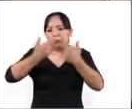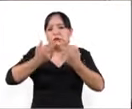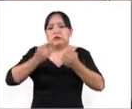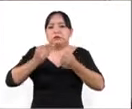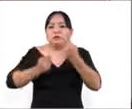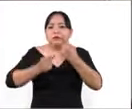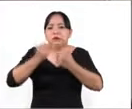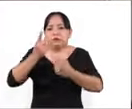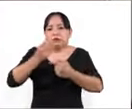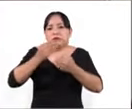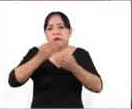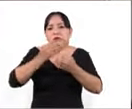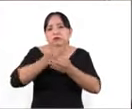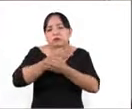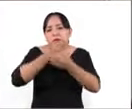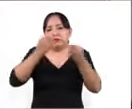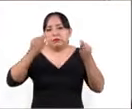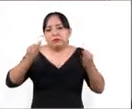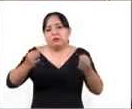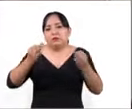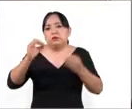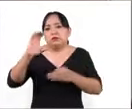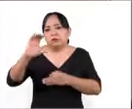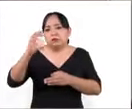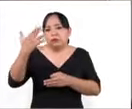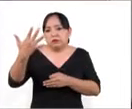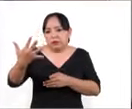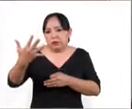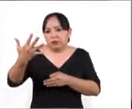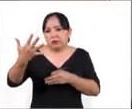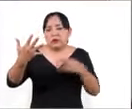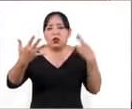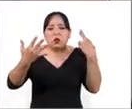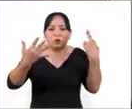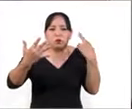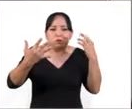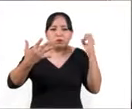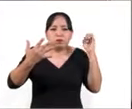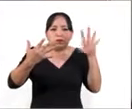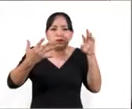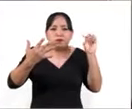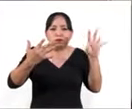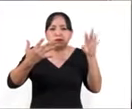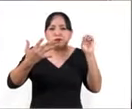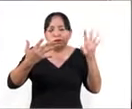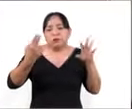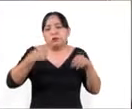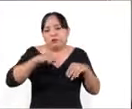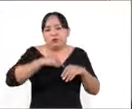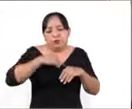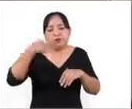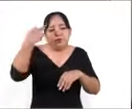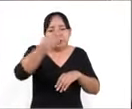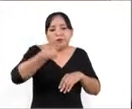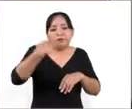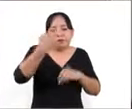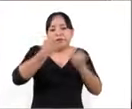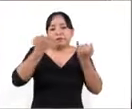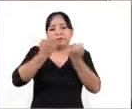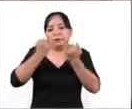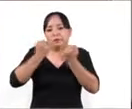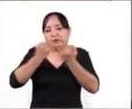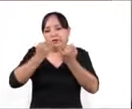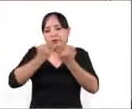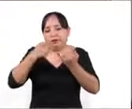algunos reportes que haremos con C5 con respecto a las alarmas, pero inclusive ya el secretario de Gobierno también tiene los reportes que le acabo de enviar,